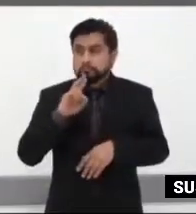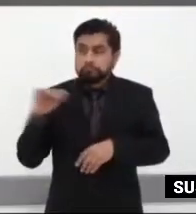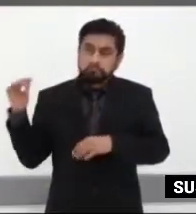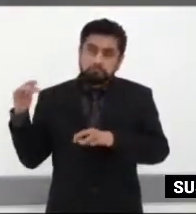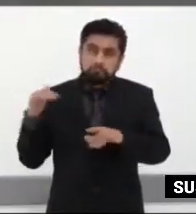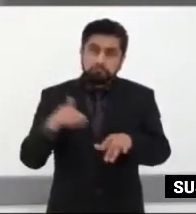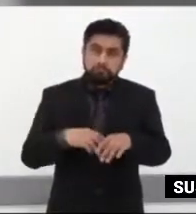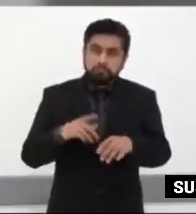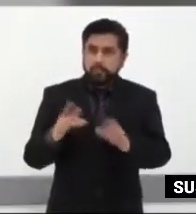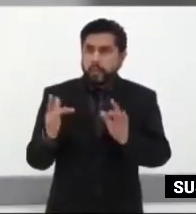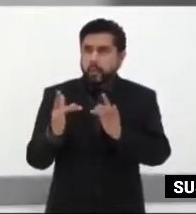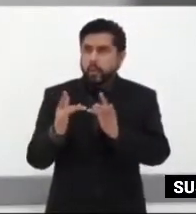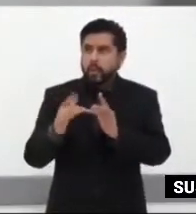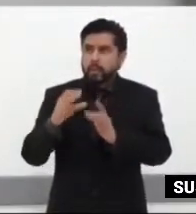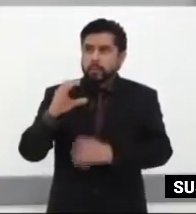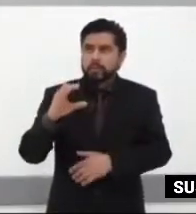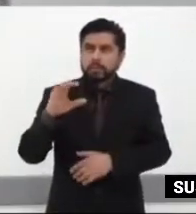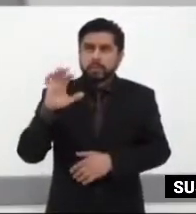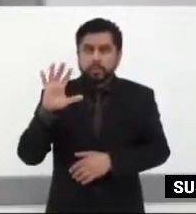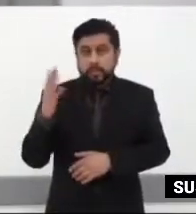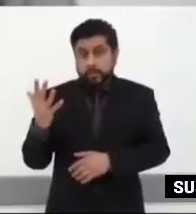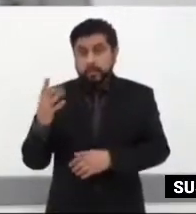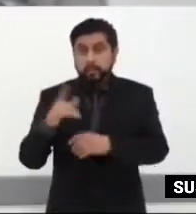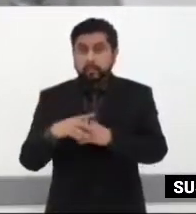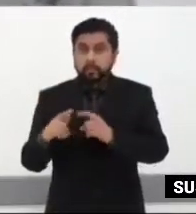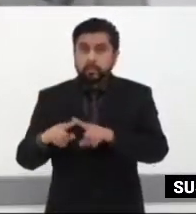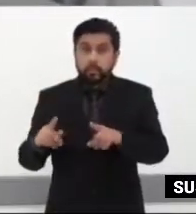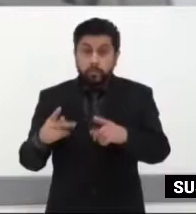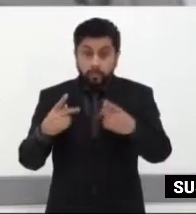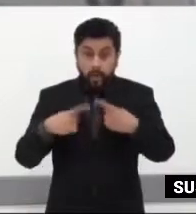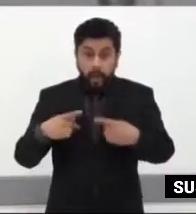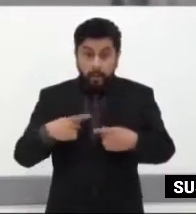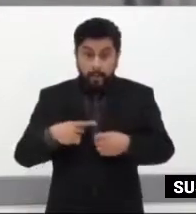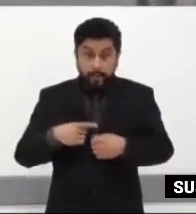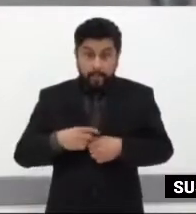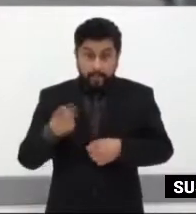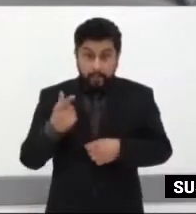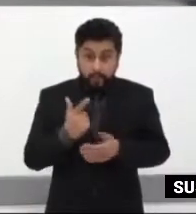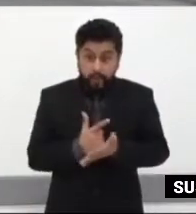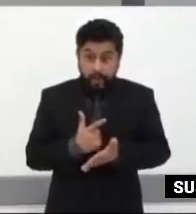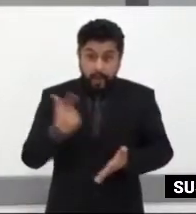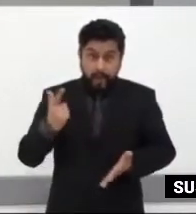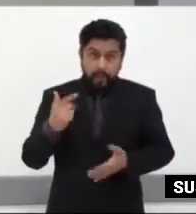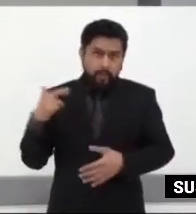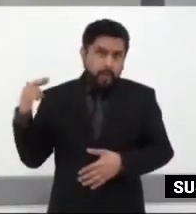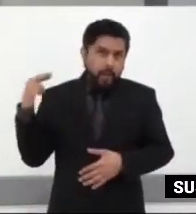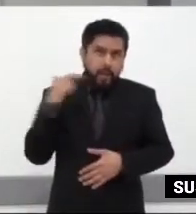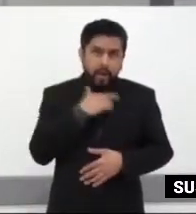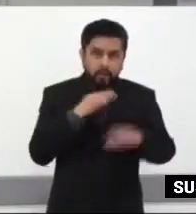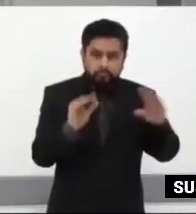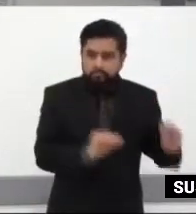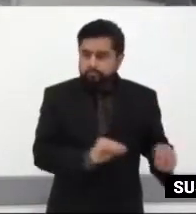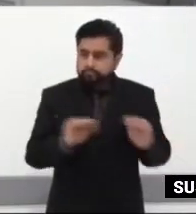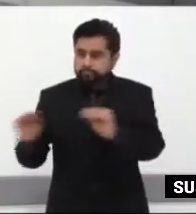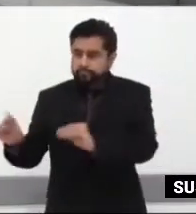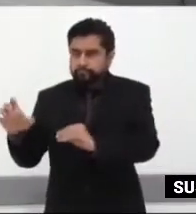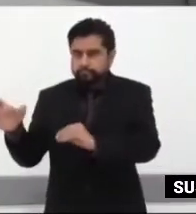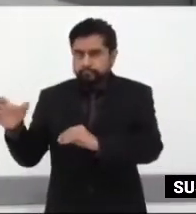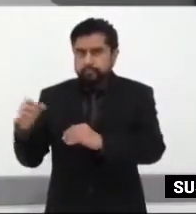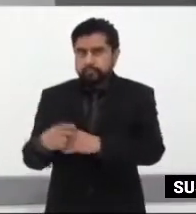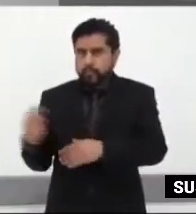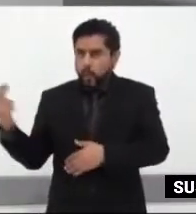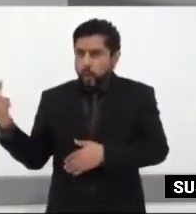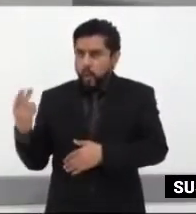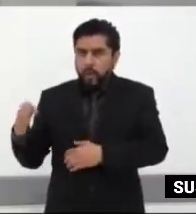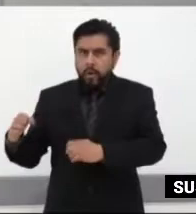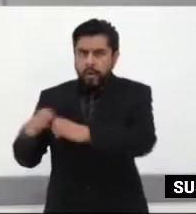C5, si es paciente COVID y viene grave, lo pasamos directamente al área de urgencias, que tenemos un área específica. Nosotros no